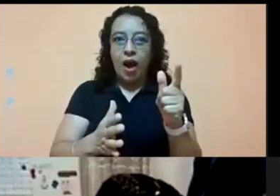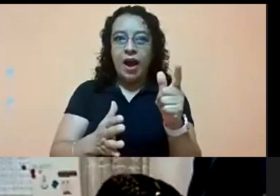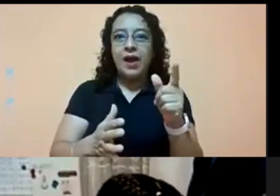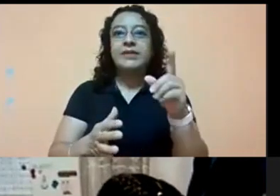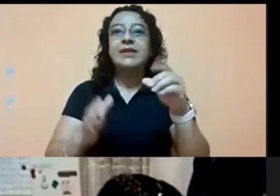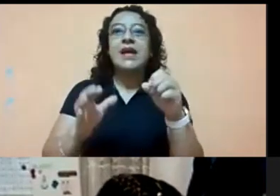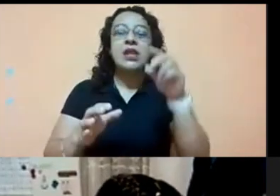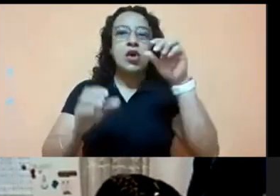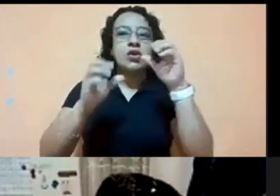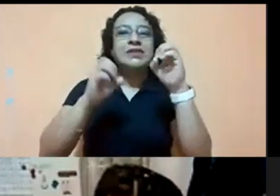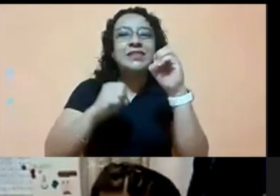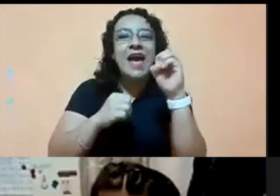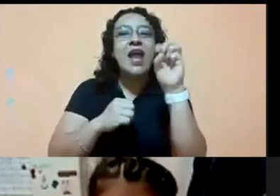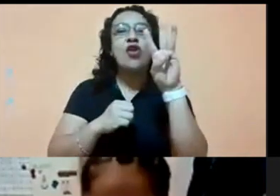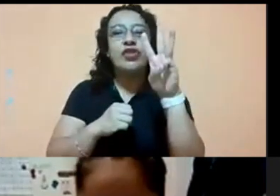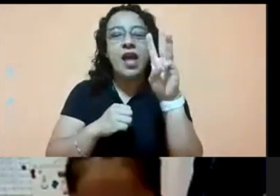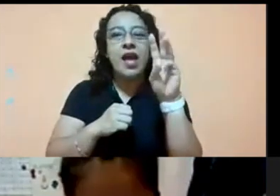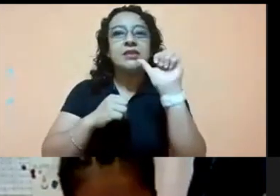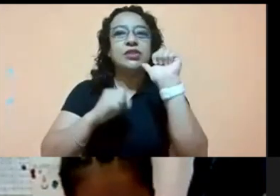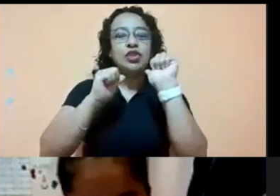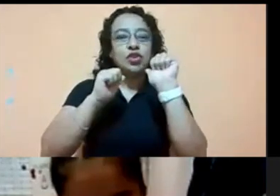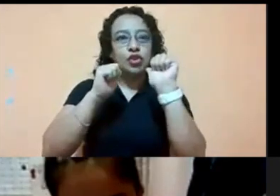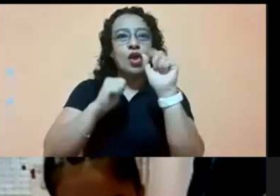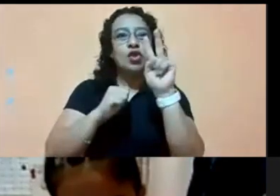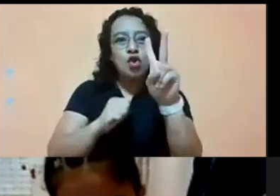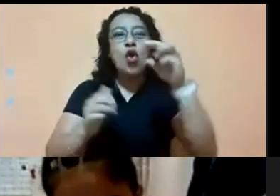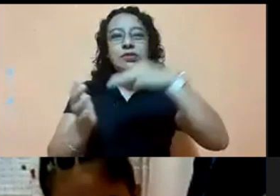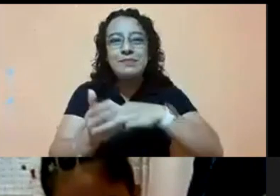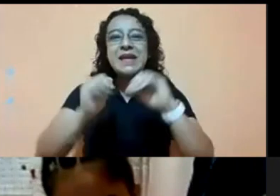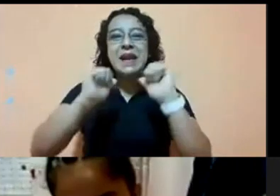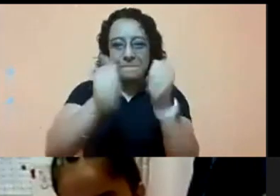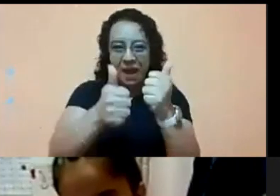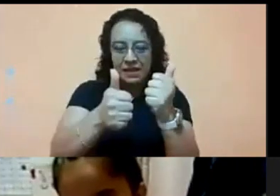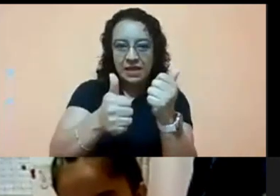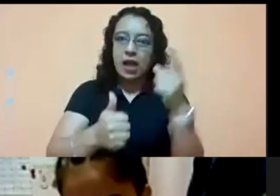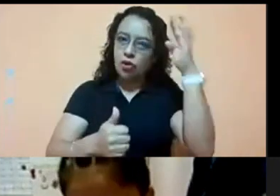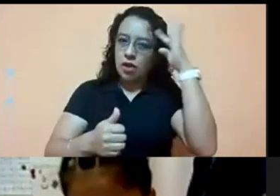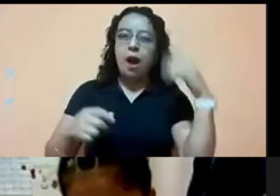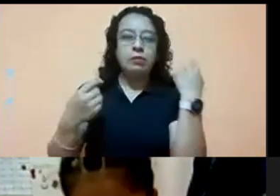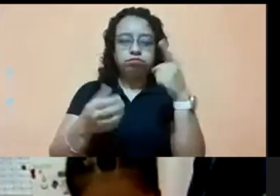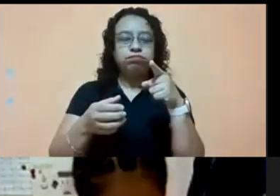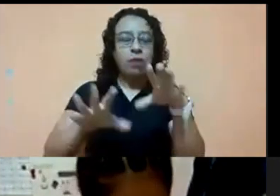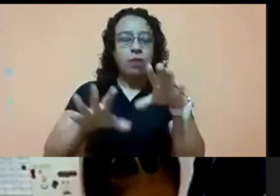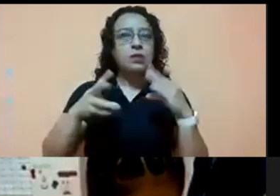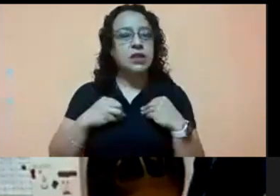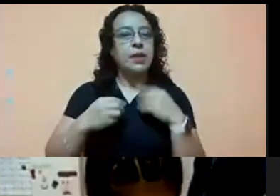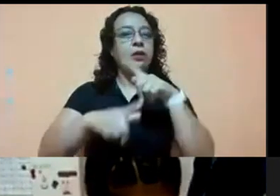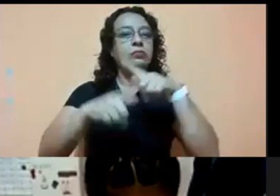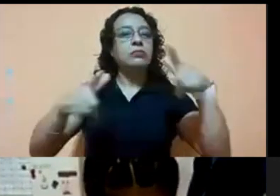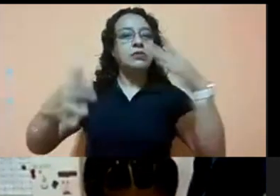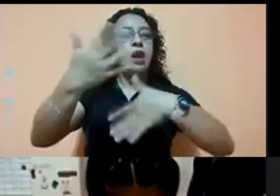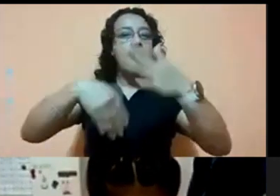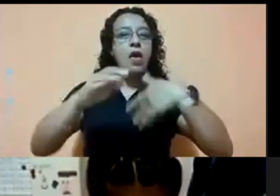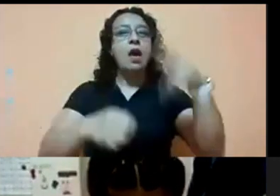03-2020, en donde fue reconocida la Ley de Lengua de Señas de Guatemala para poder conocer